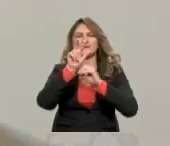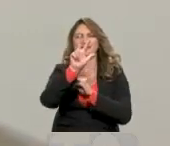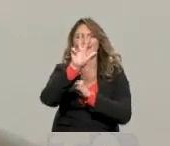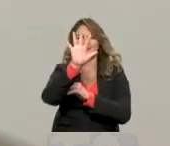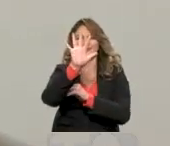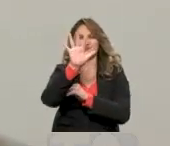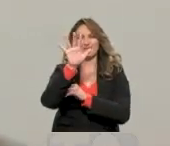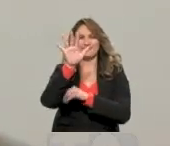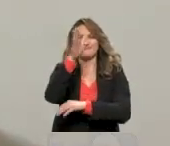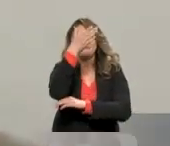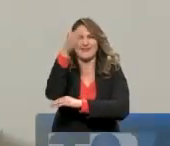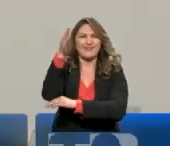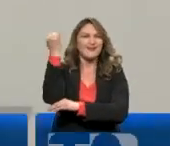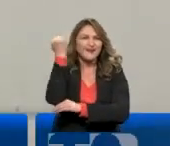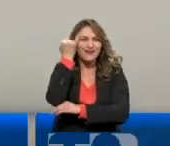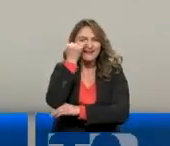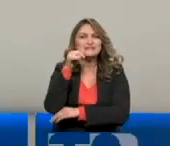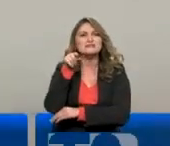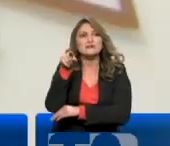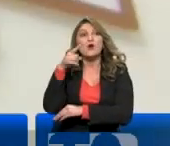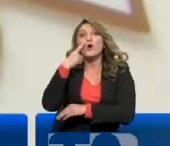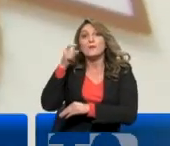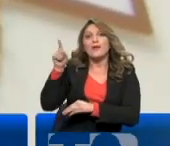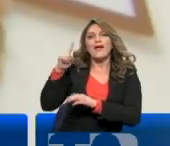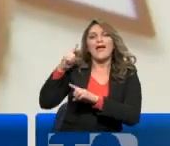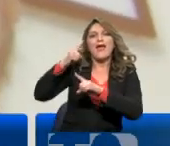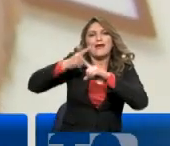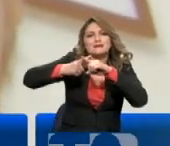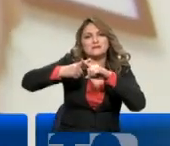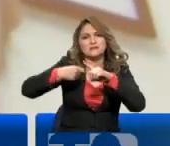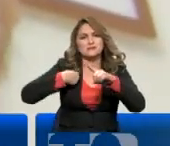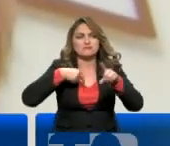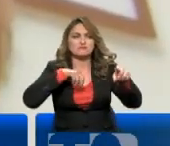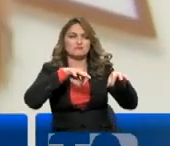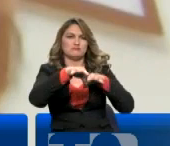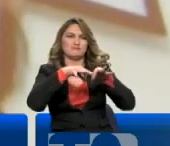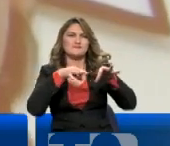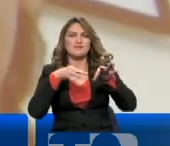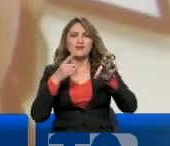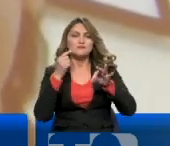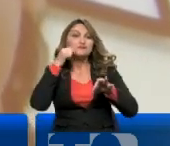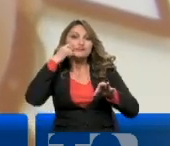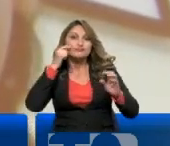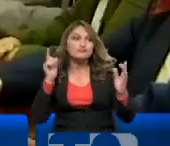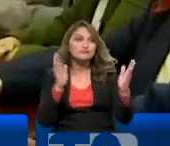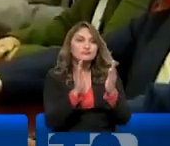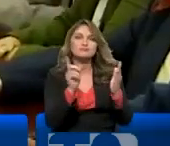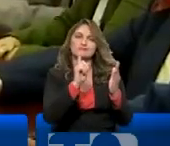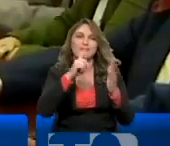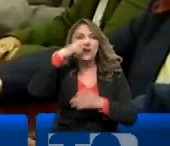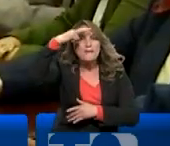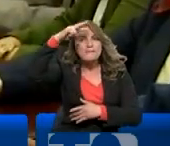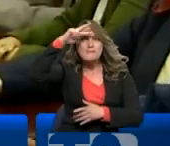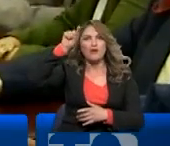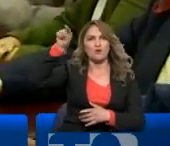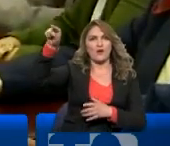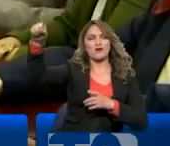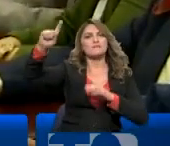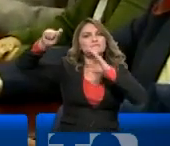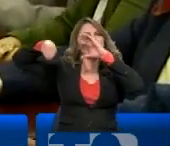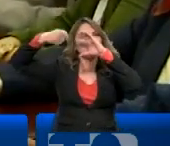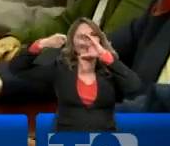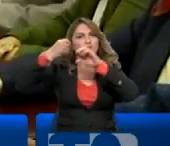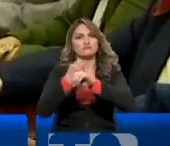El exsecretario ejecutivo de Alianza País, Galo Mora, explicó sus argumentos vía videoconferencia desde México. Respondió varias preguntas de